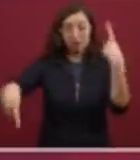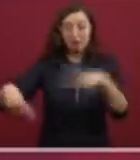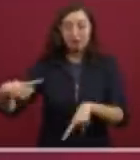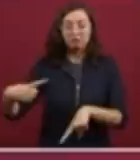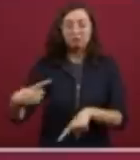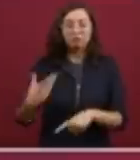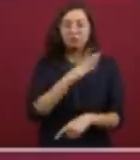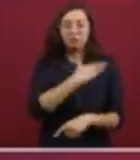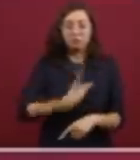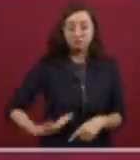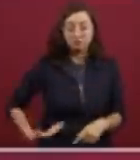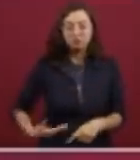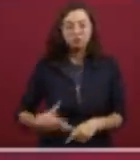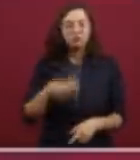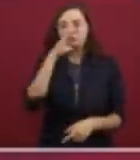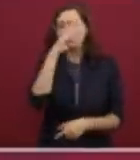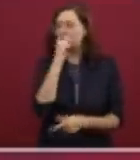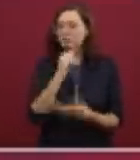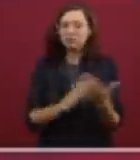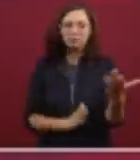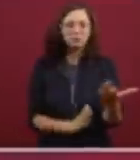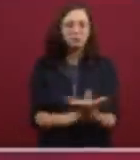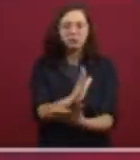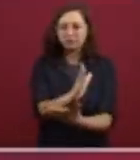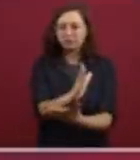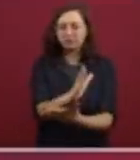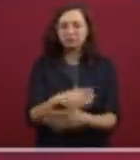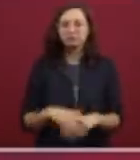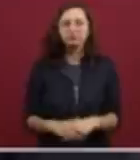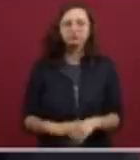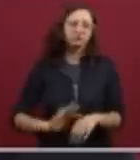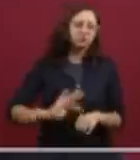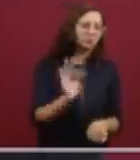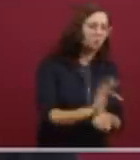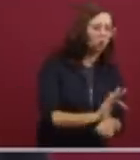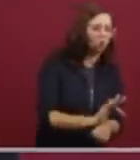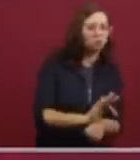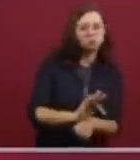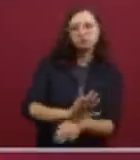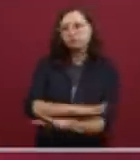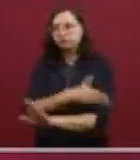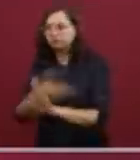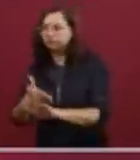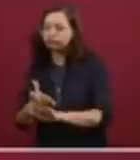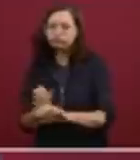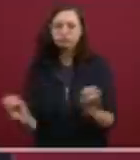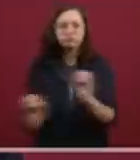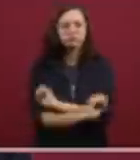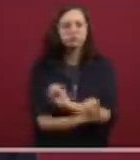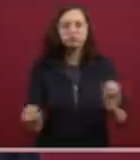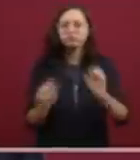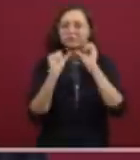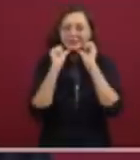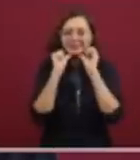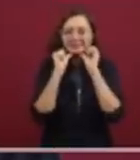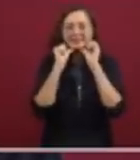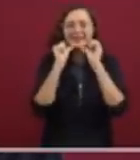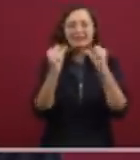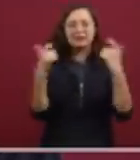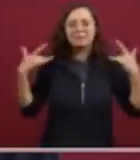del Poder Ejecutivo, de favorecer ni de perjudicar a nadie.